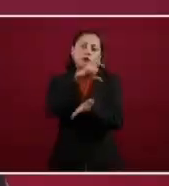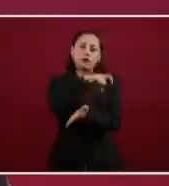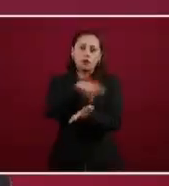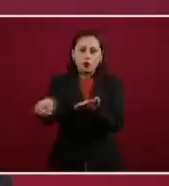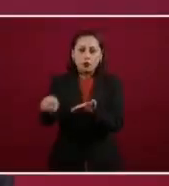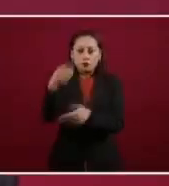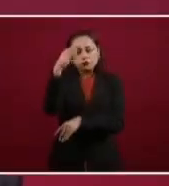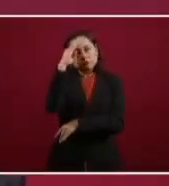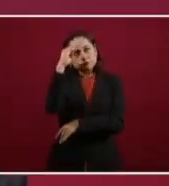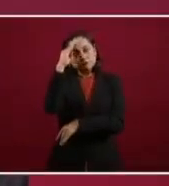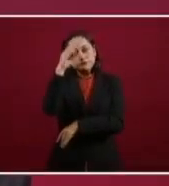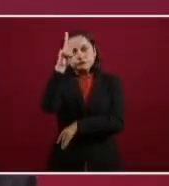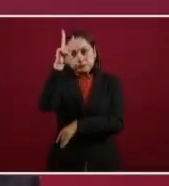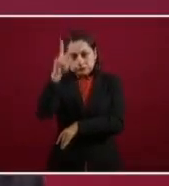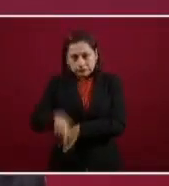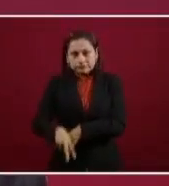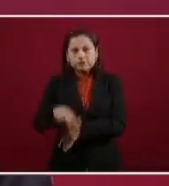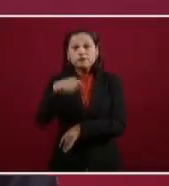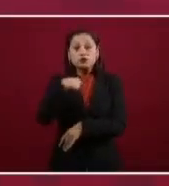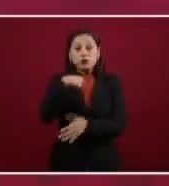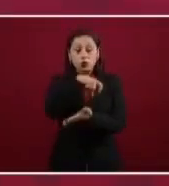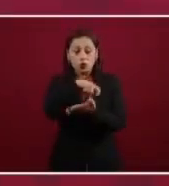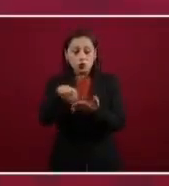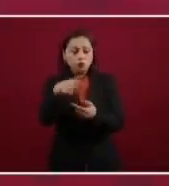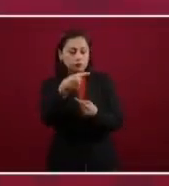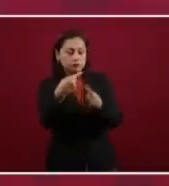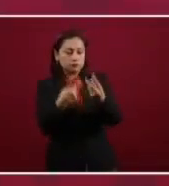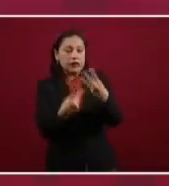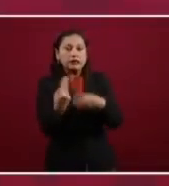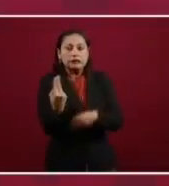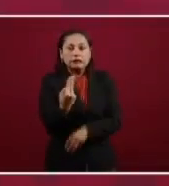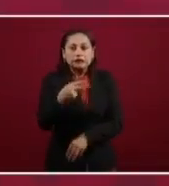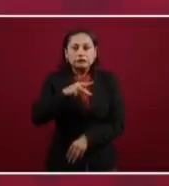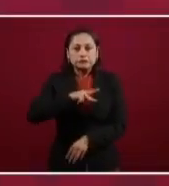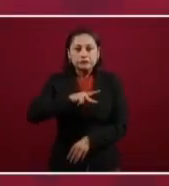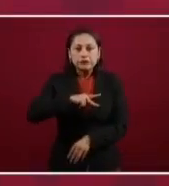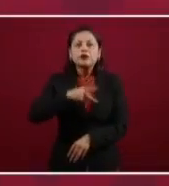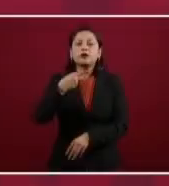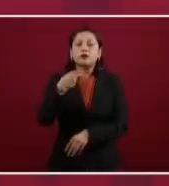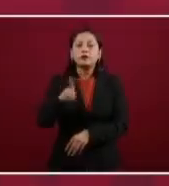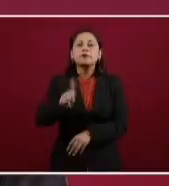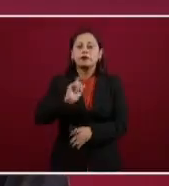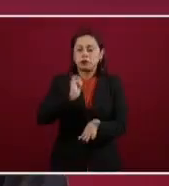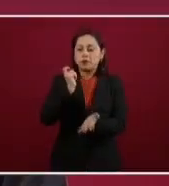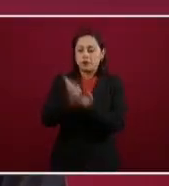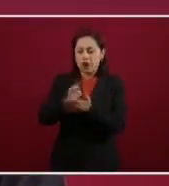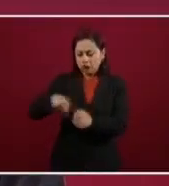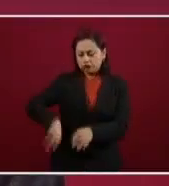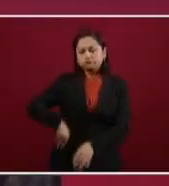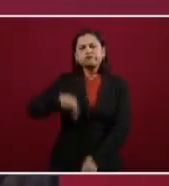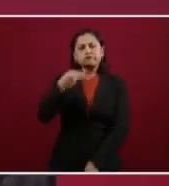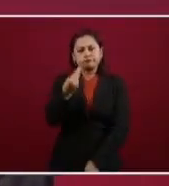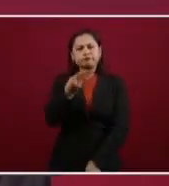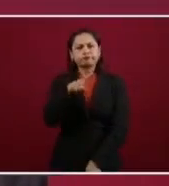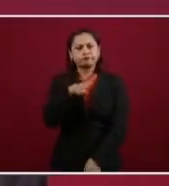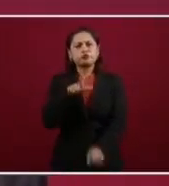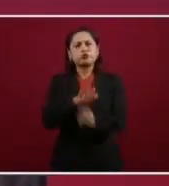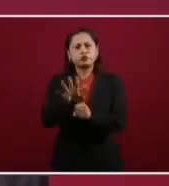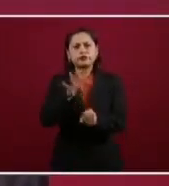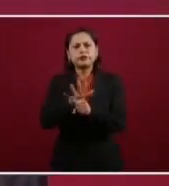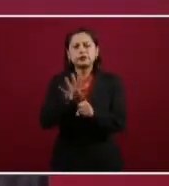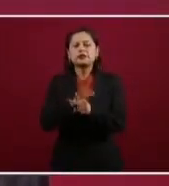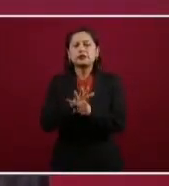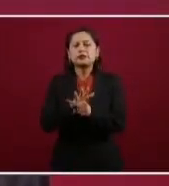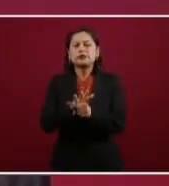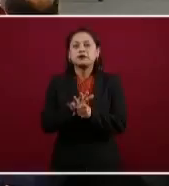y compro lo que puedo pagar muy importante en el buen fin que compre lo que necesito y que compre